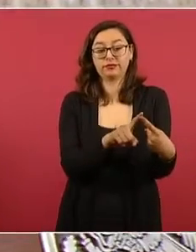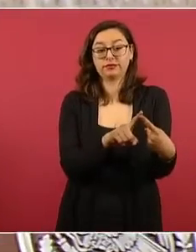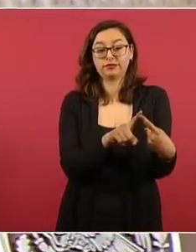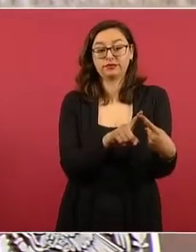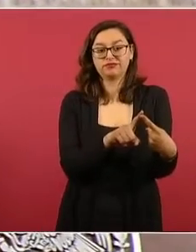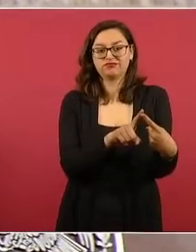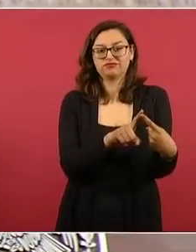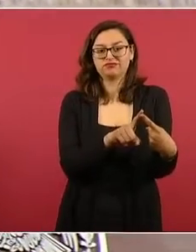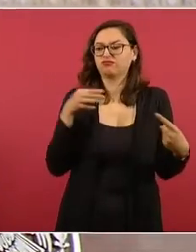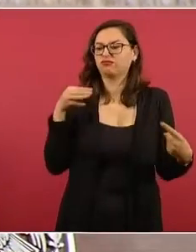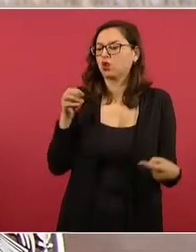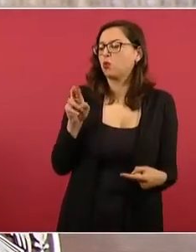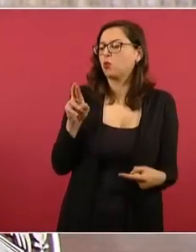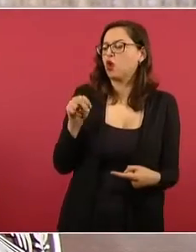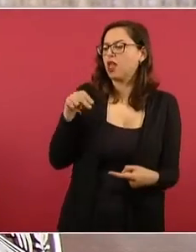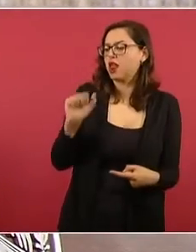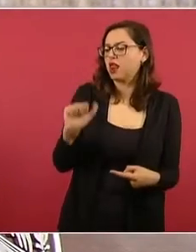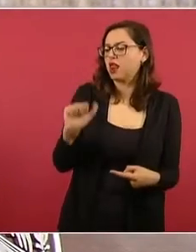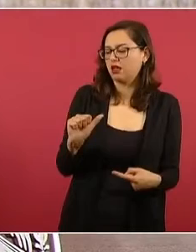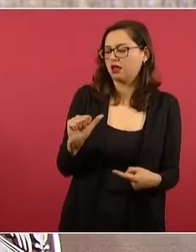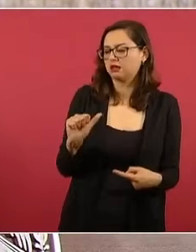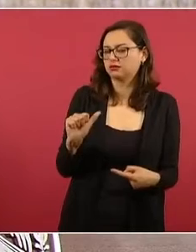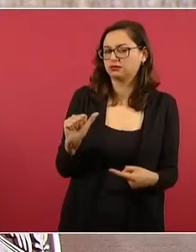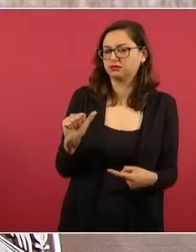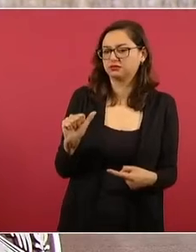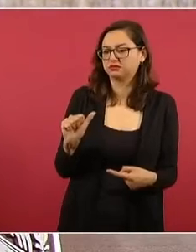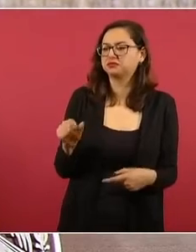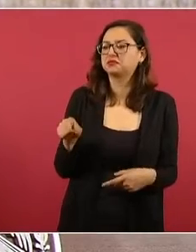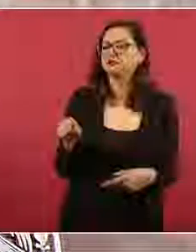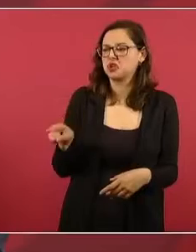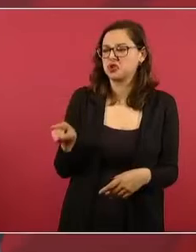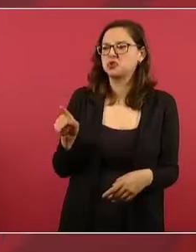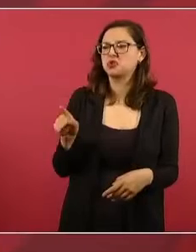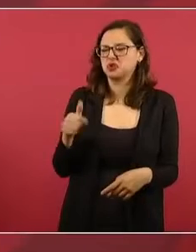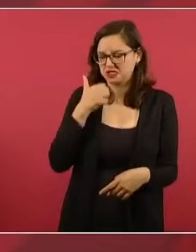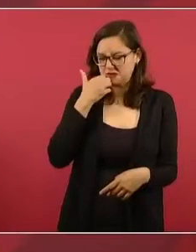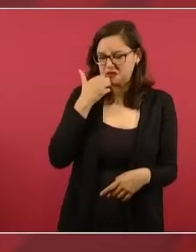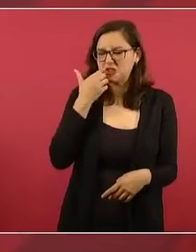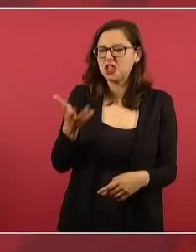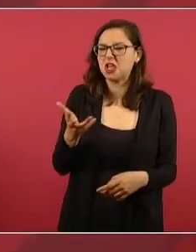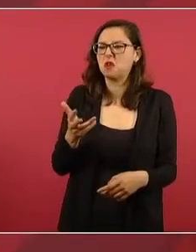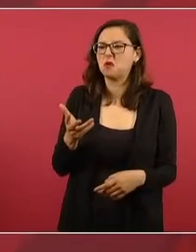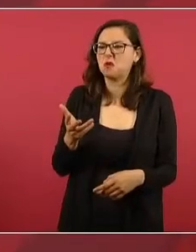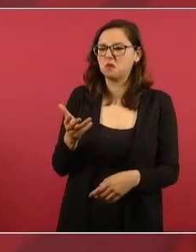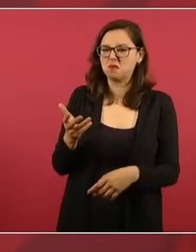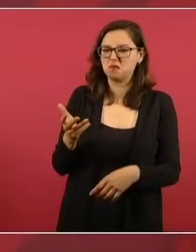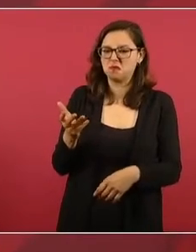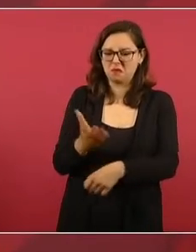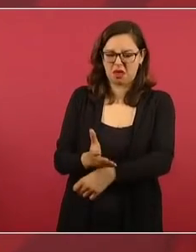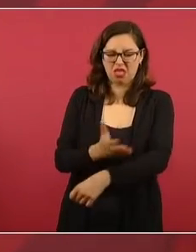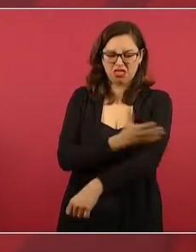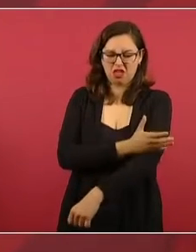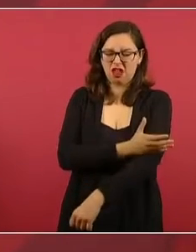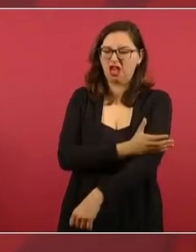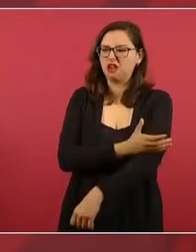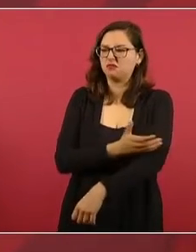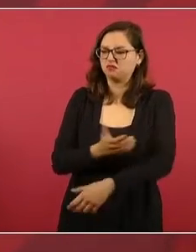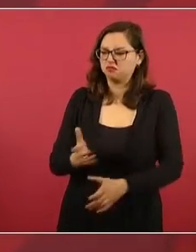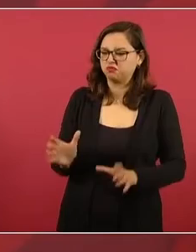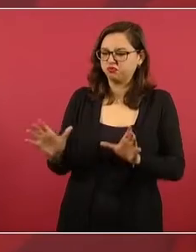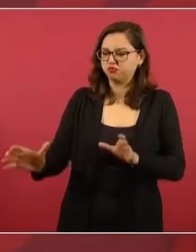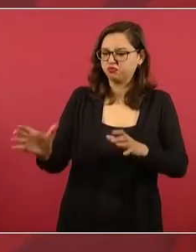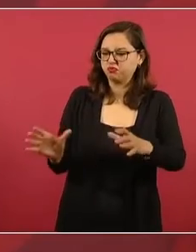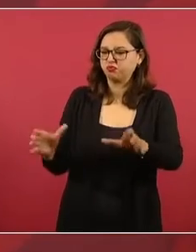a los de Morena, si pudiera, los quemaría con leña verde en el